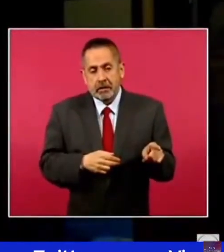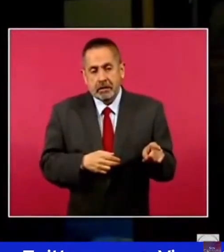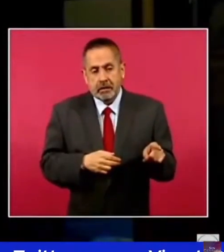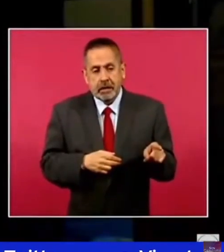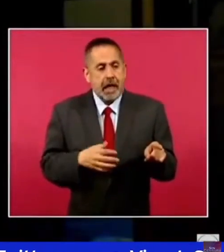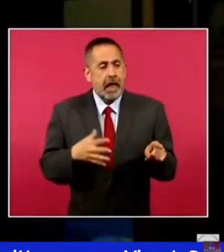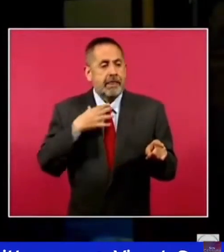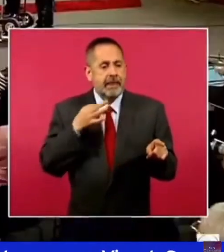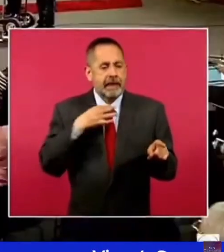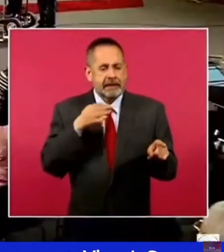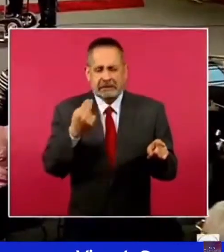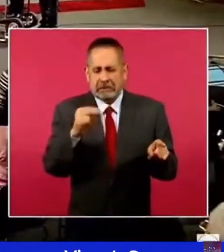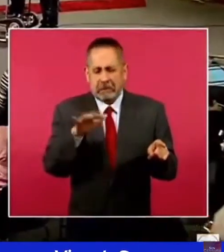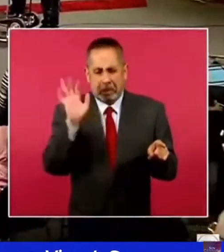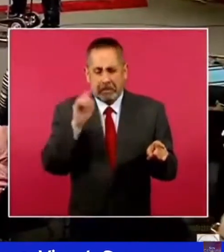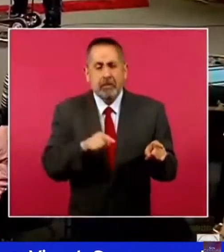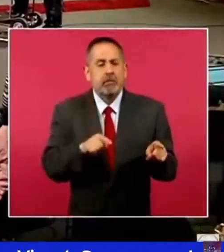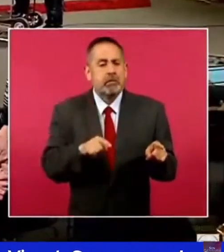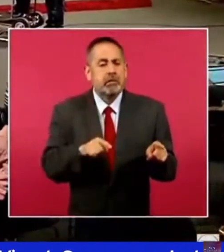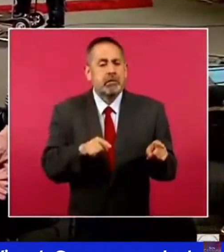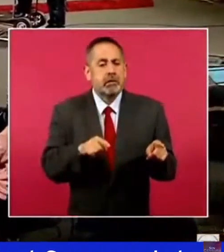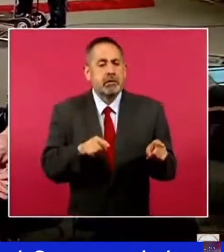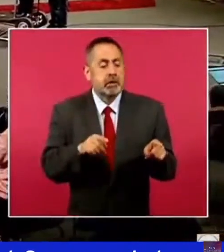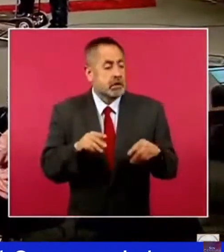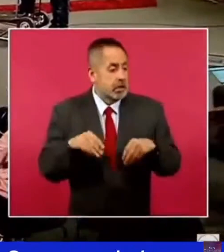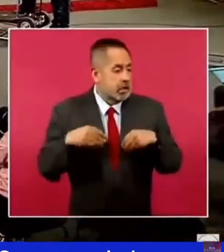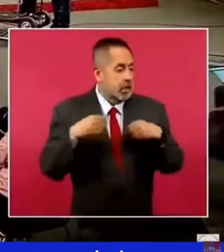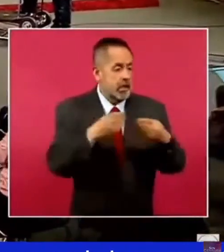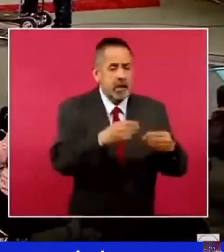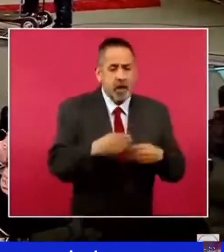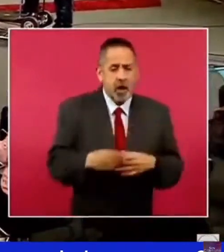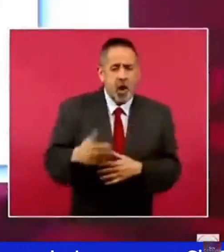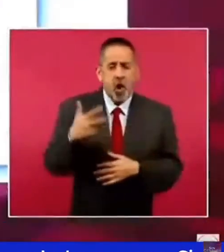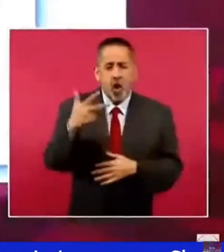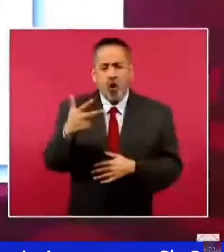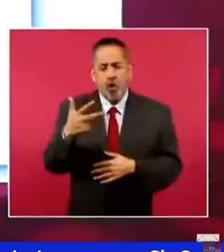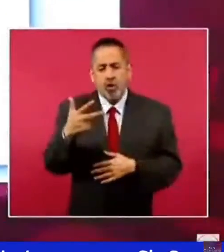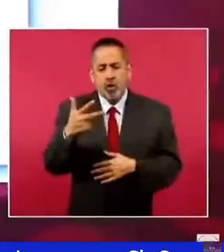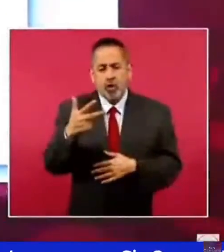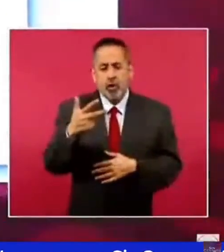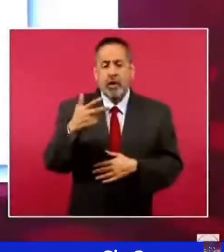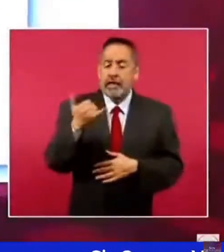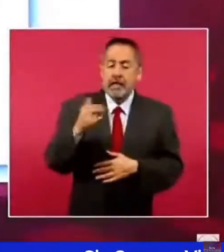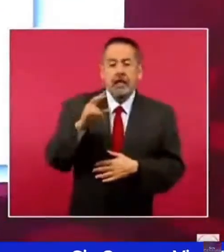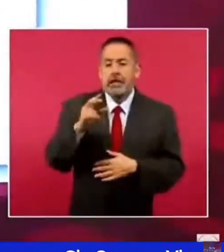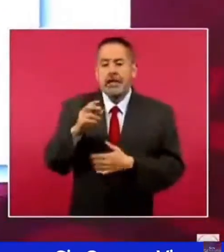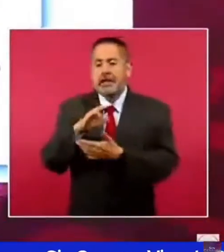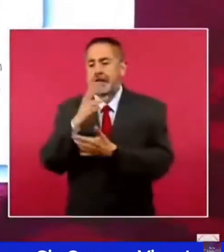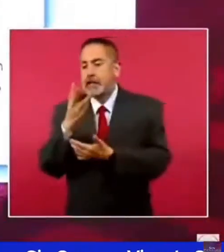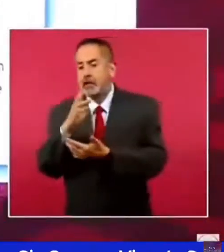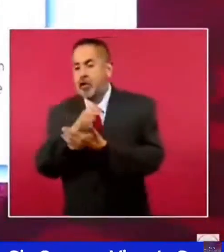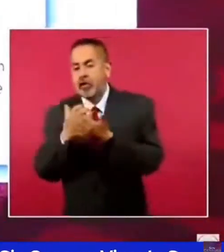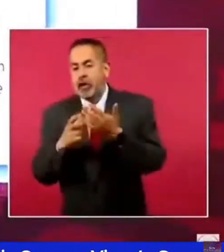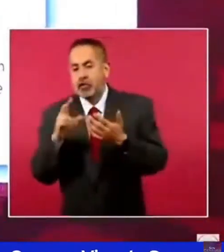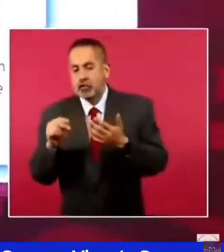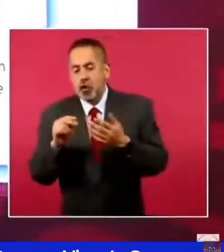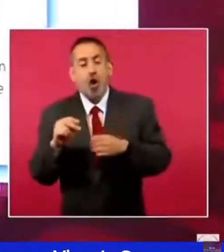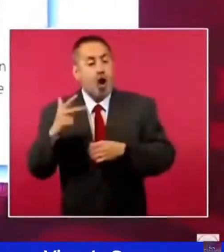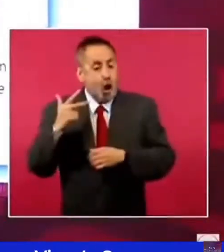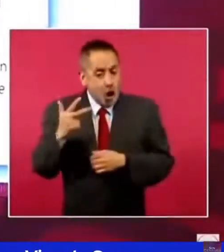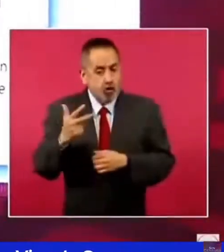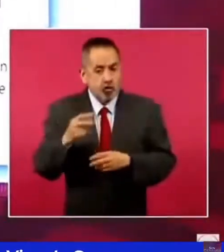textil, no sé qué, se le adjudicaron 8 y no 3 contratos. O